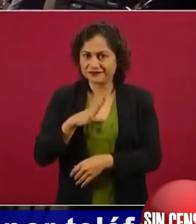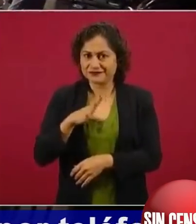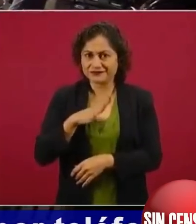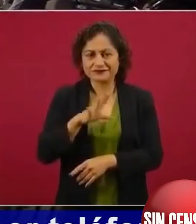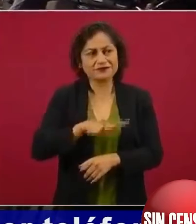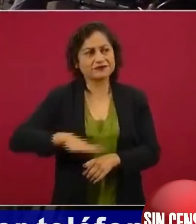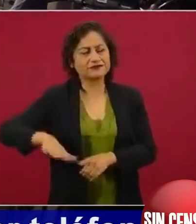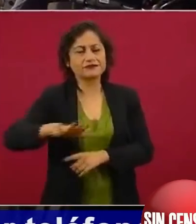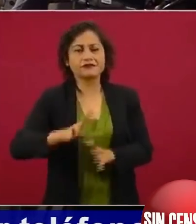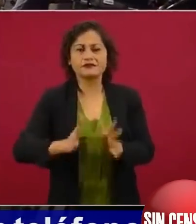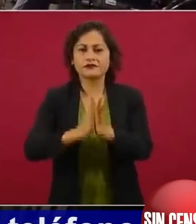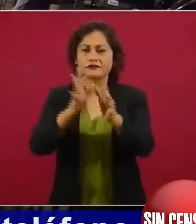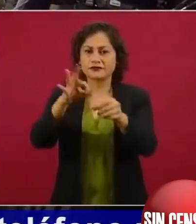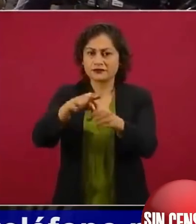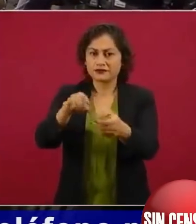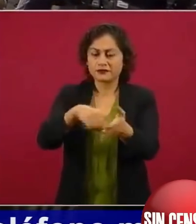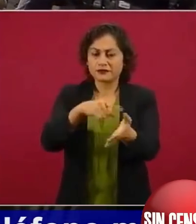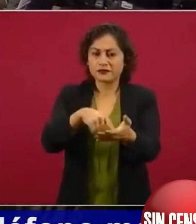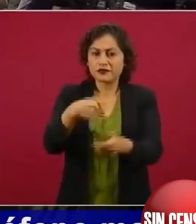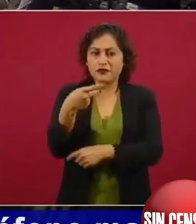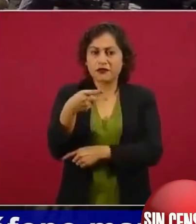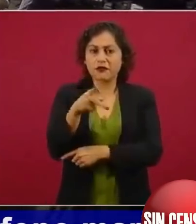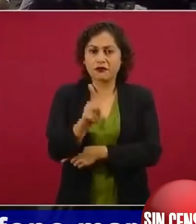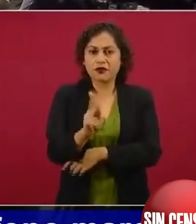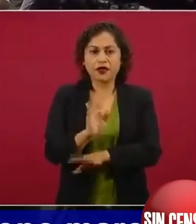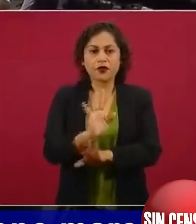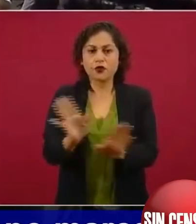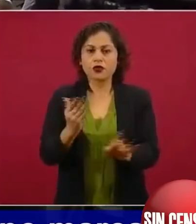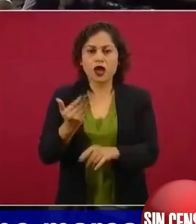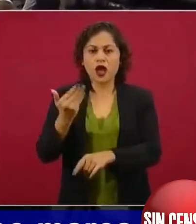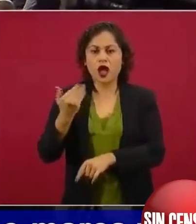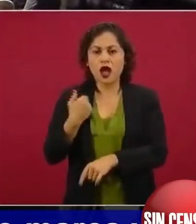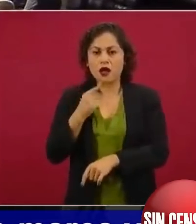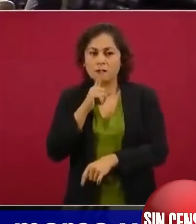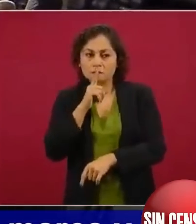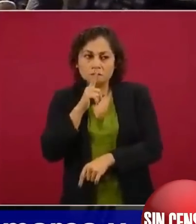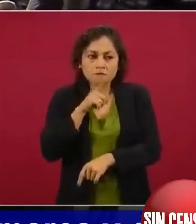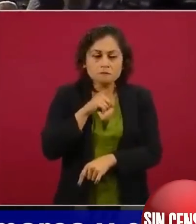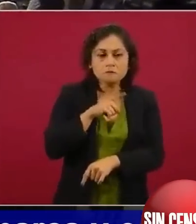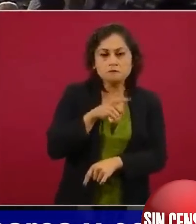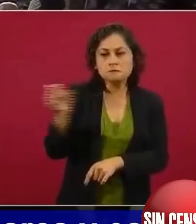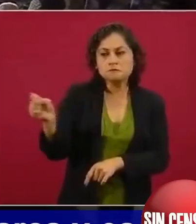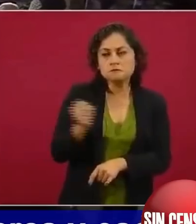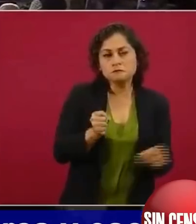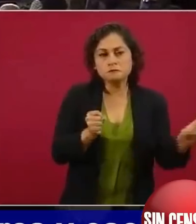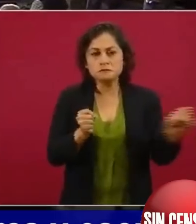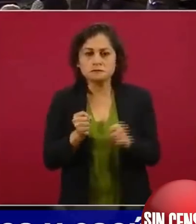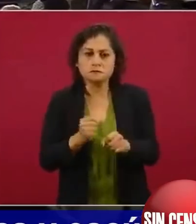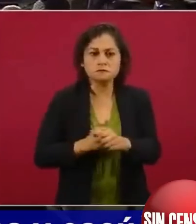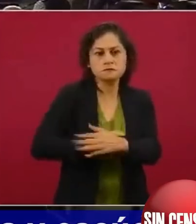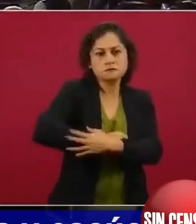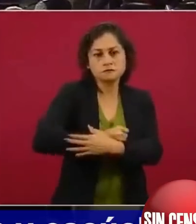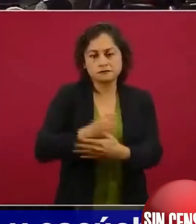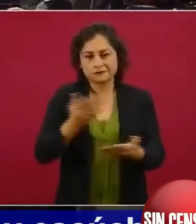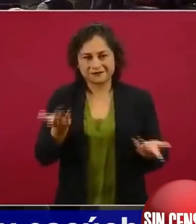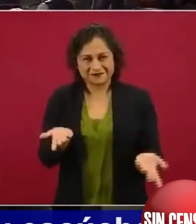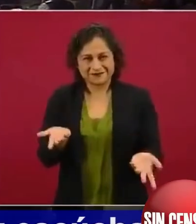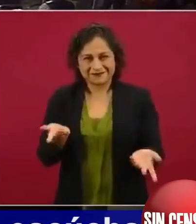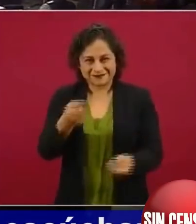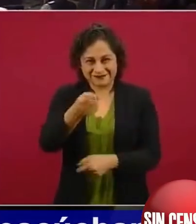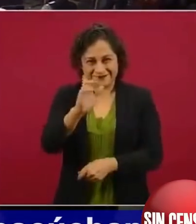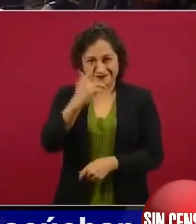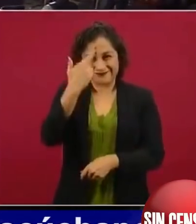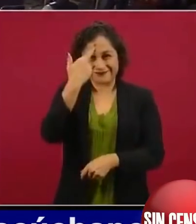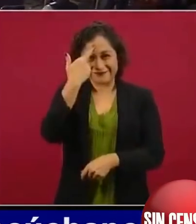quiénes iban a ganar. Recuerden ustedes cómo era hasta hace poco,